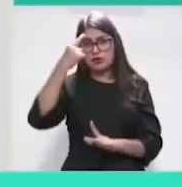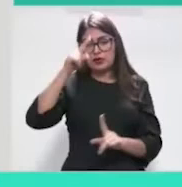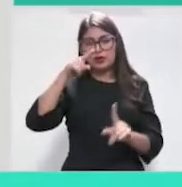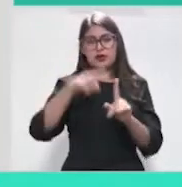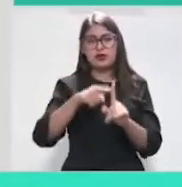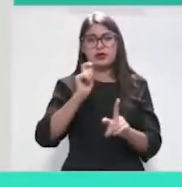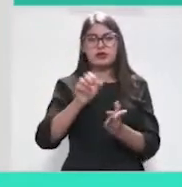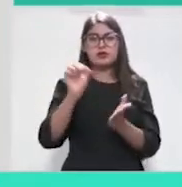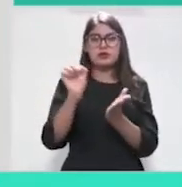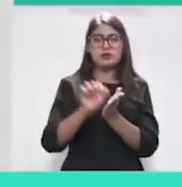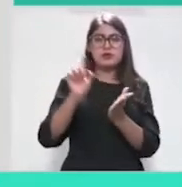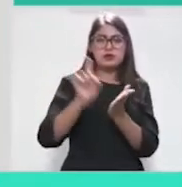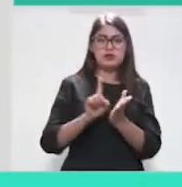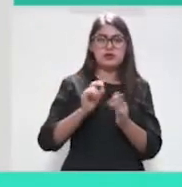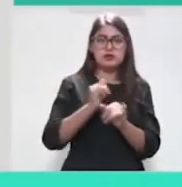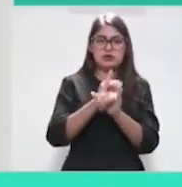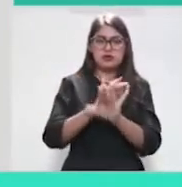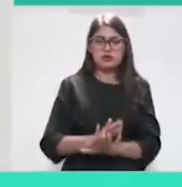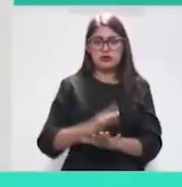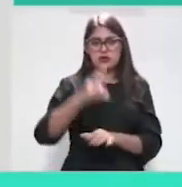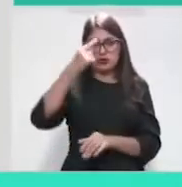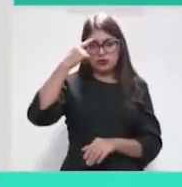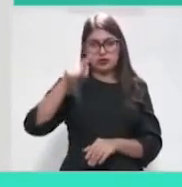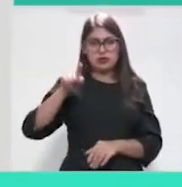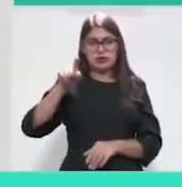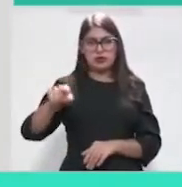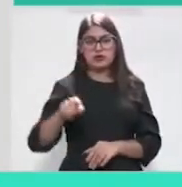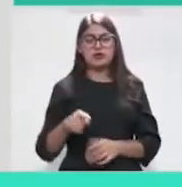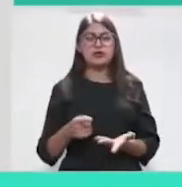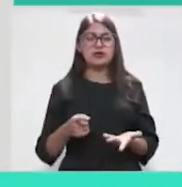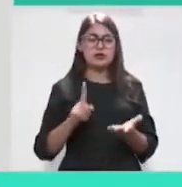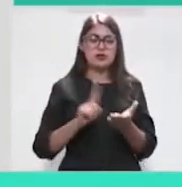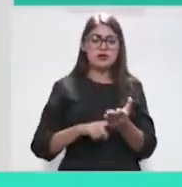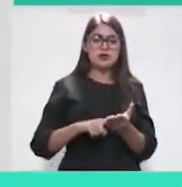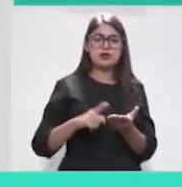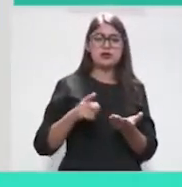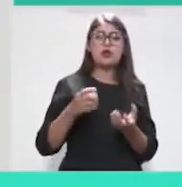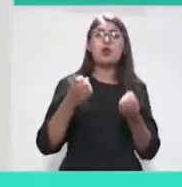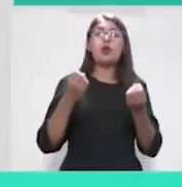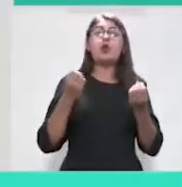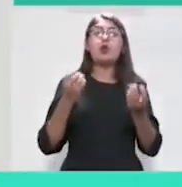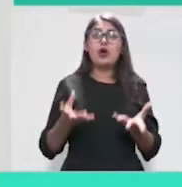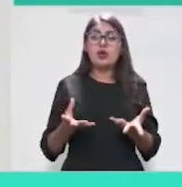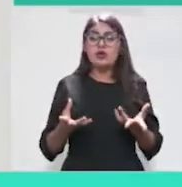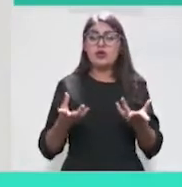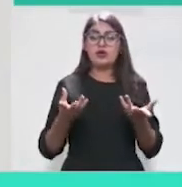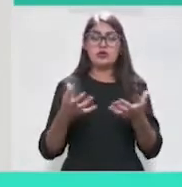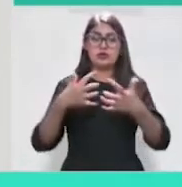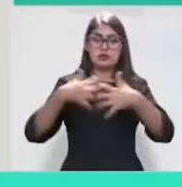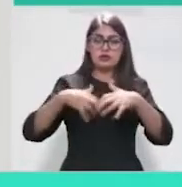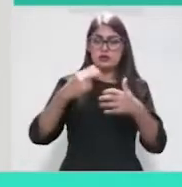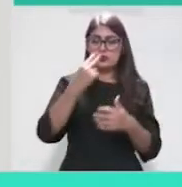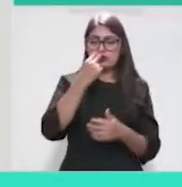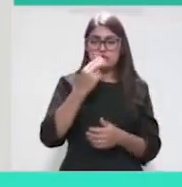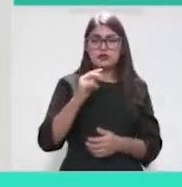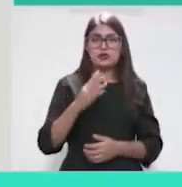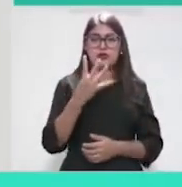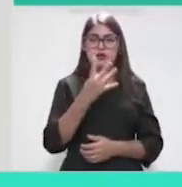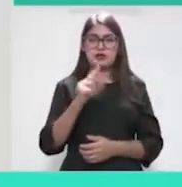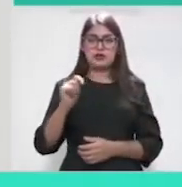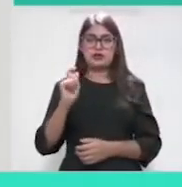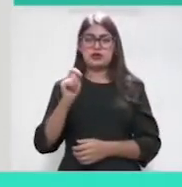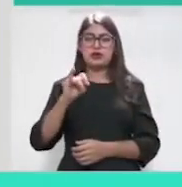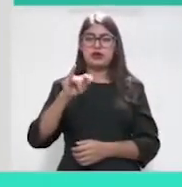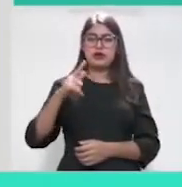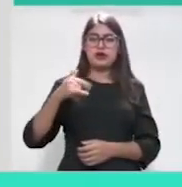una solicitud de información en que se pidió, uno, la cantidad de ventiladores Ehecatl 4T y Gatzi que